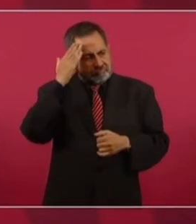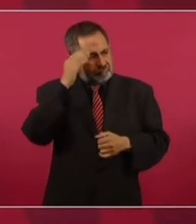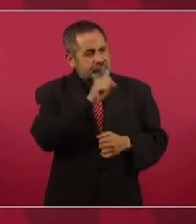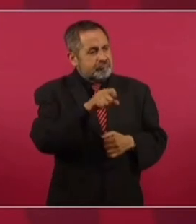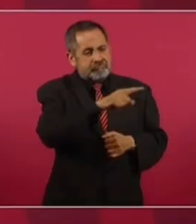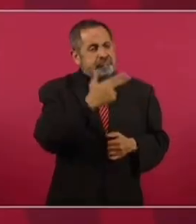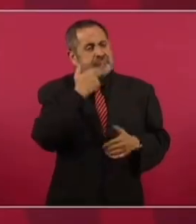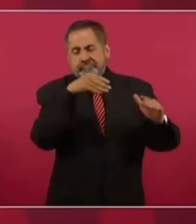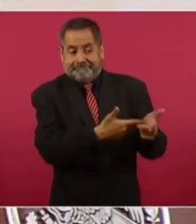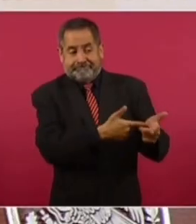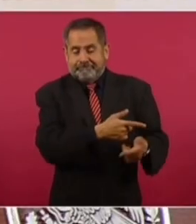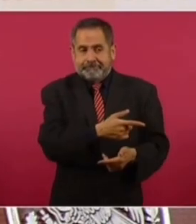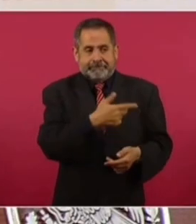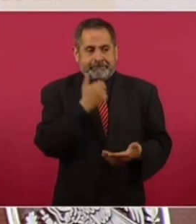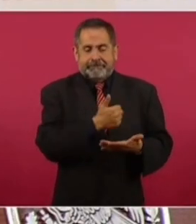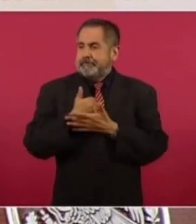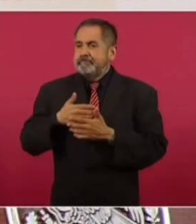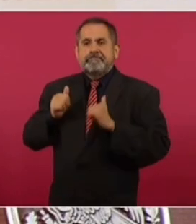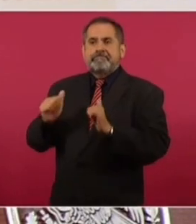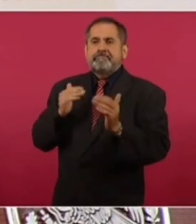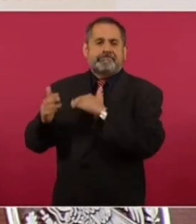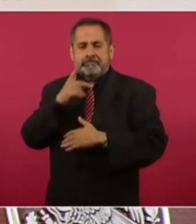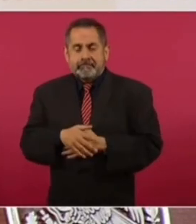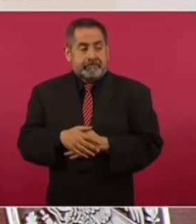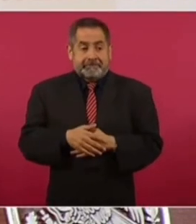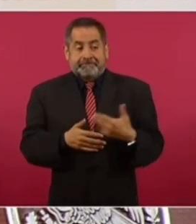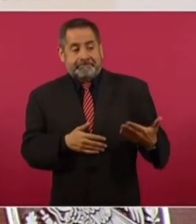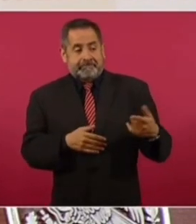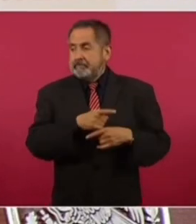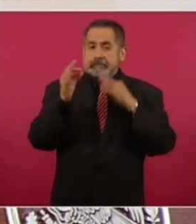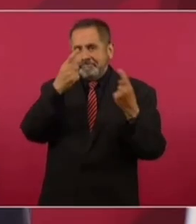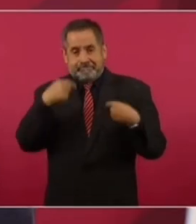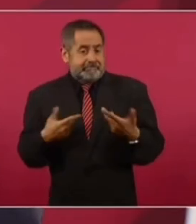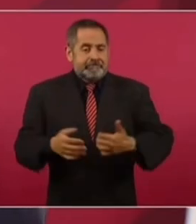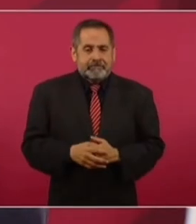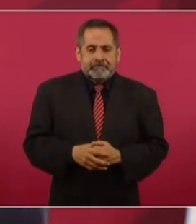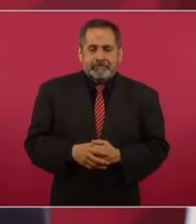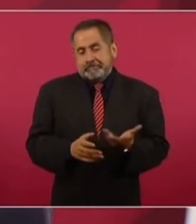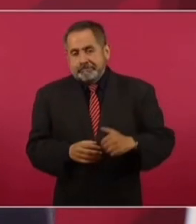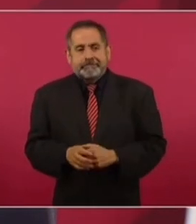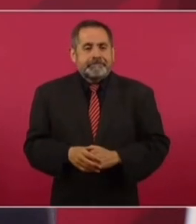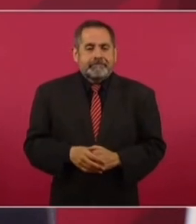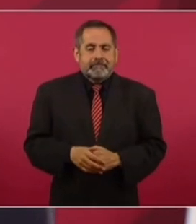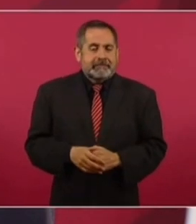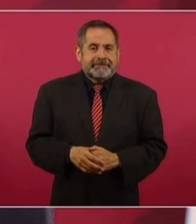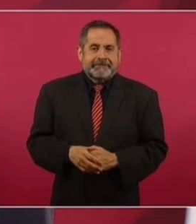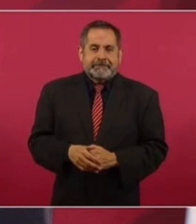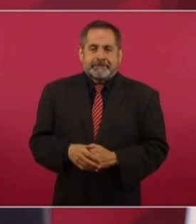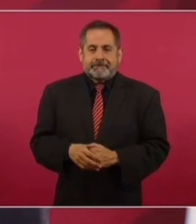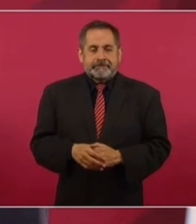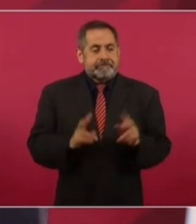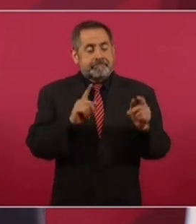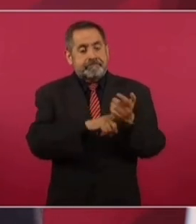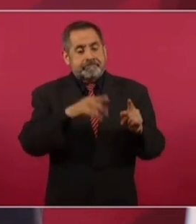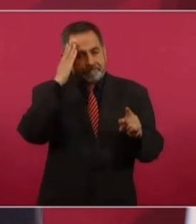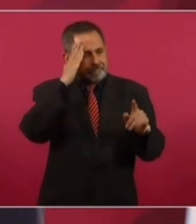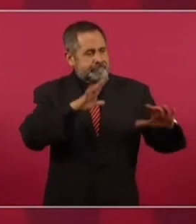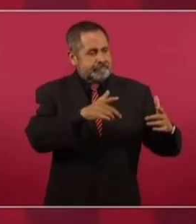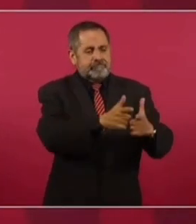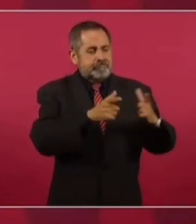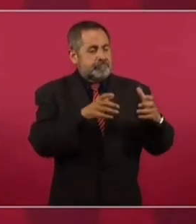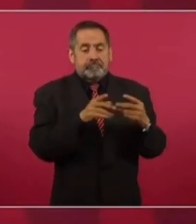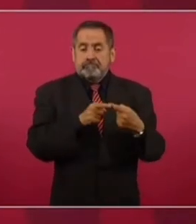partidos, porque nos ayudan. Parecen promotores de la transformación. Sí, es como para decir, dirigentes del